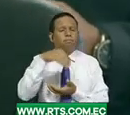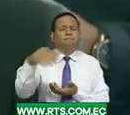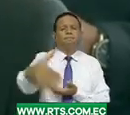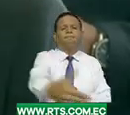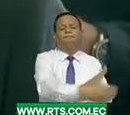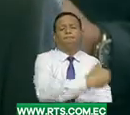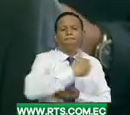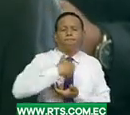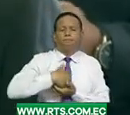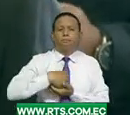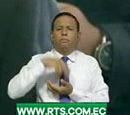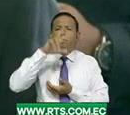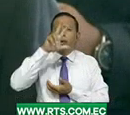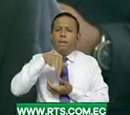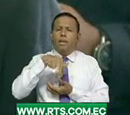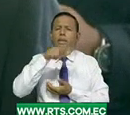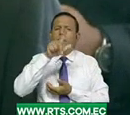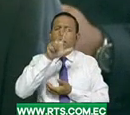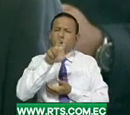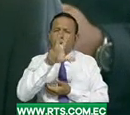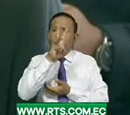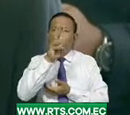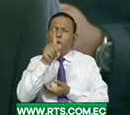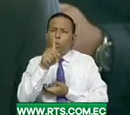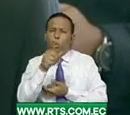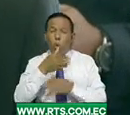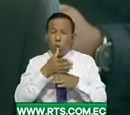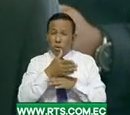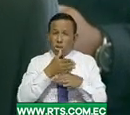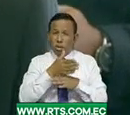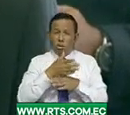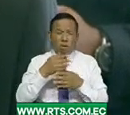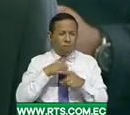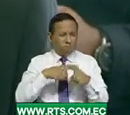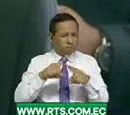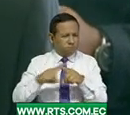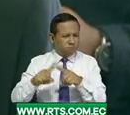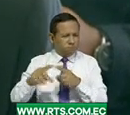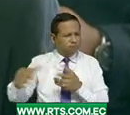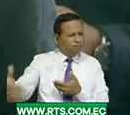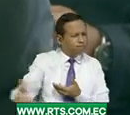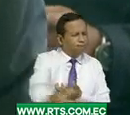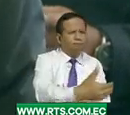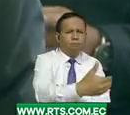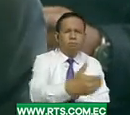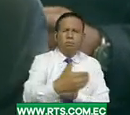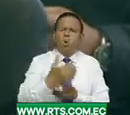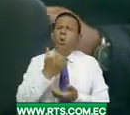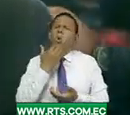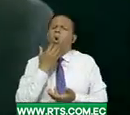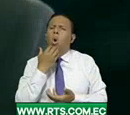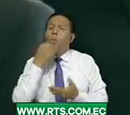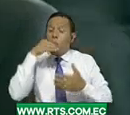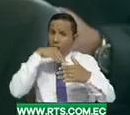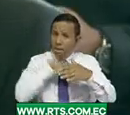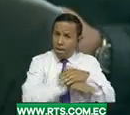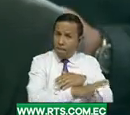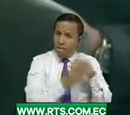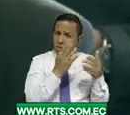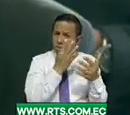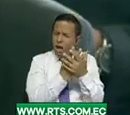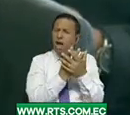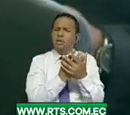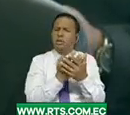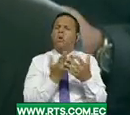3.361 armas cortopunzantes, considerando que al interior de los centros de rehabilitación, a más de que